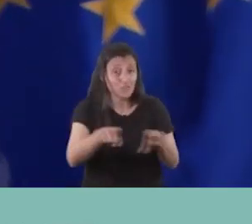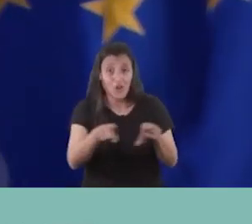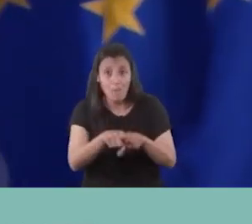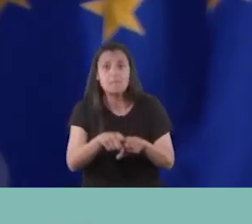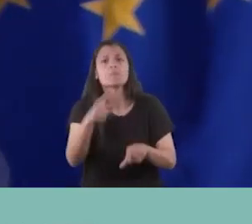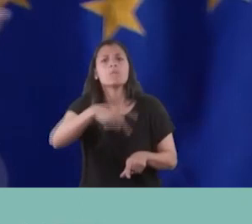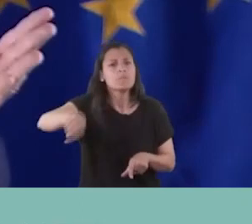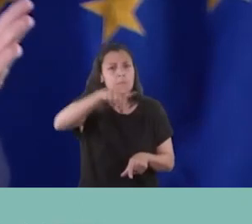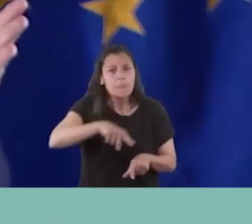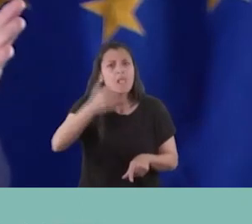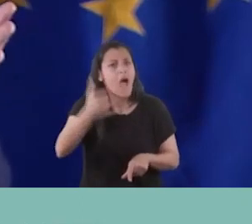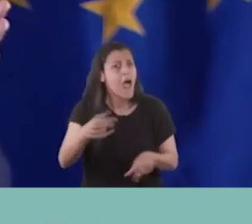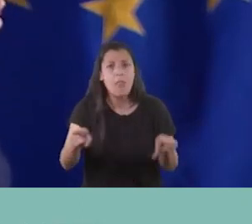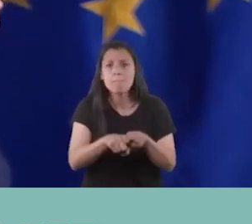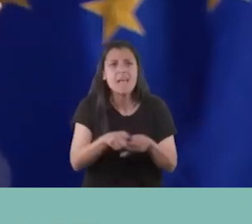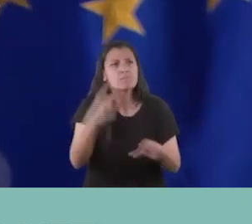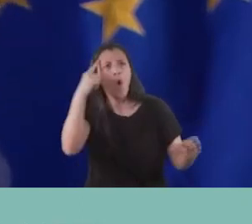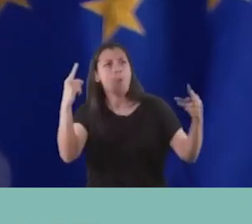estamos embarcados en una misma balsa